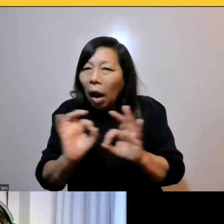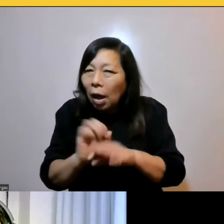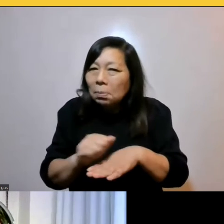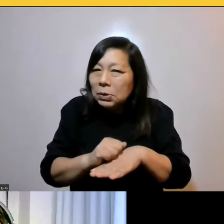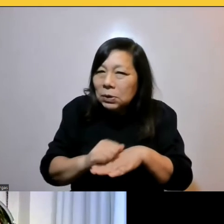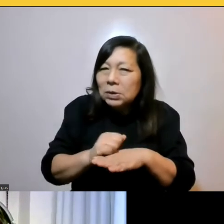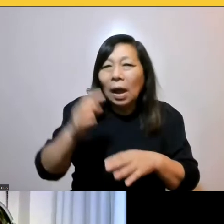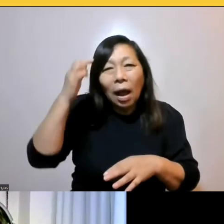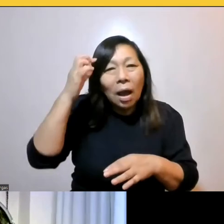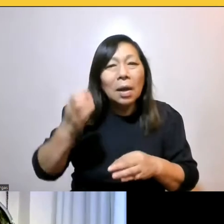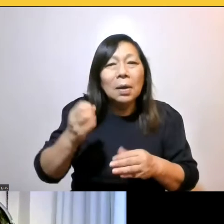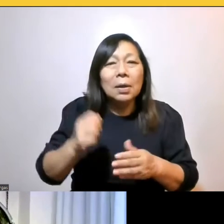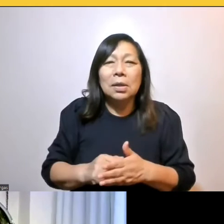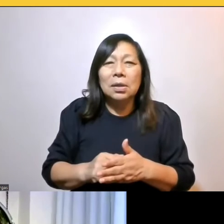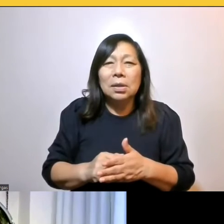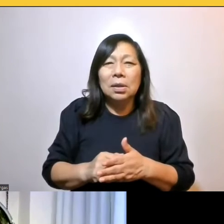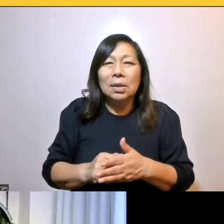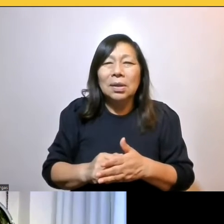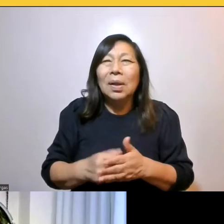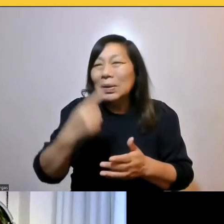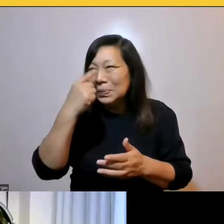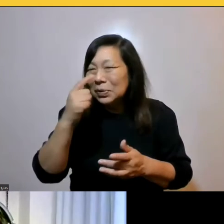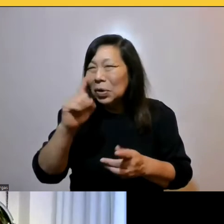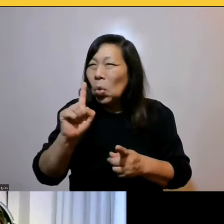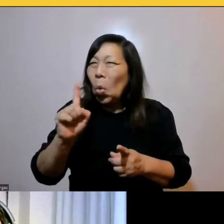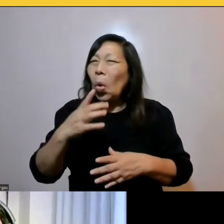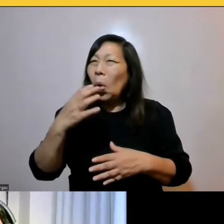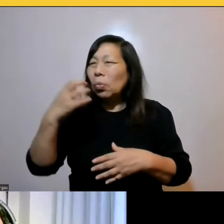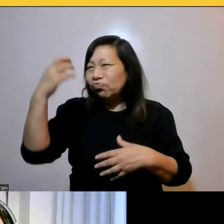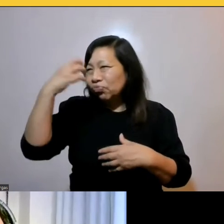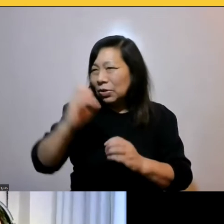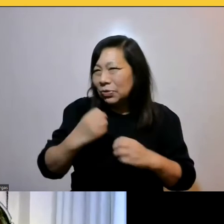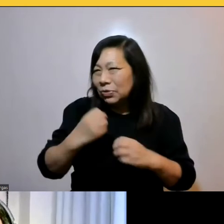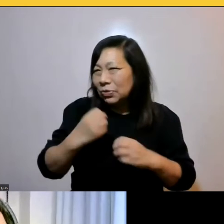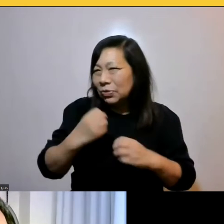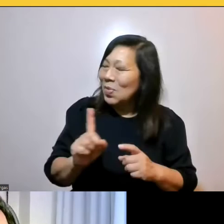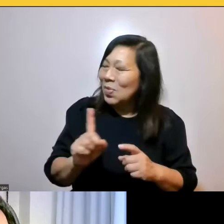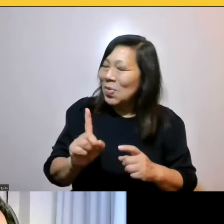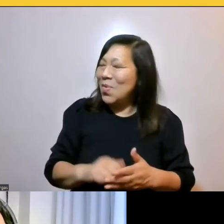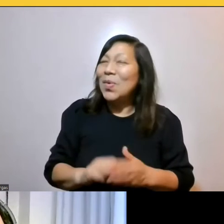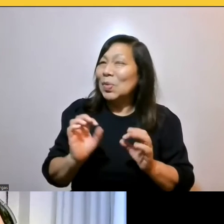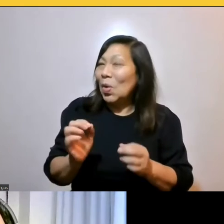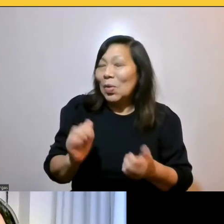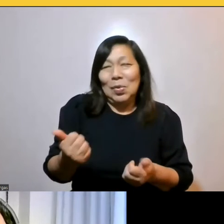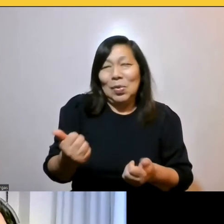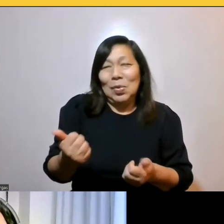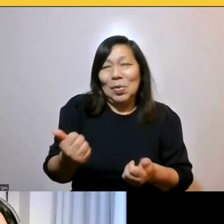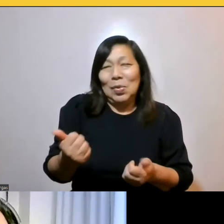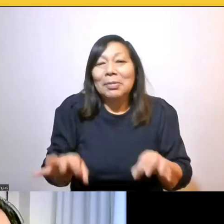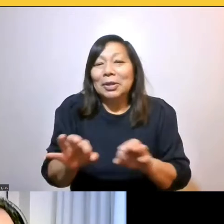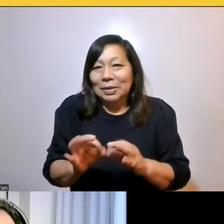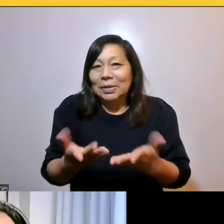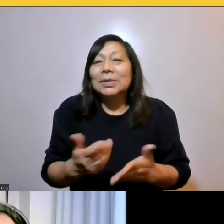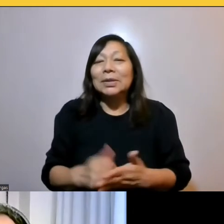todavía la creencia de que, por ejemplo, durante el sangrado no hay que bañarnos, y eso no es así, al contrario, hay que tener